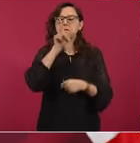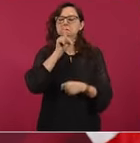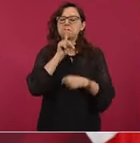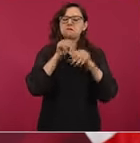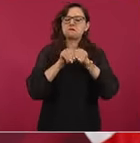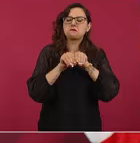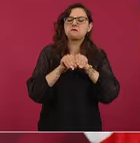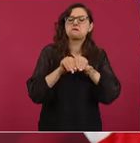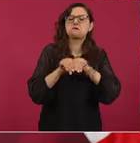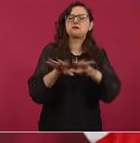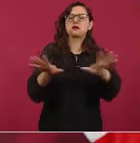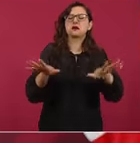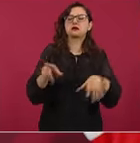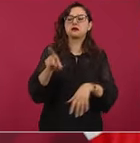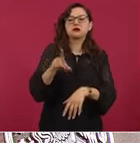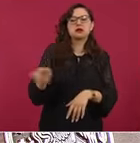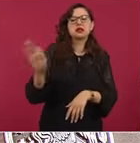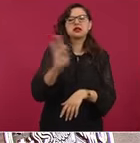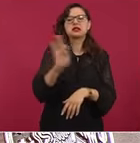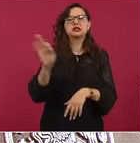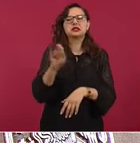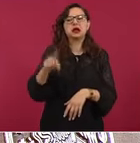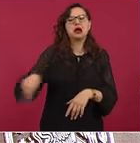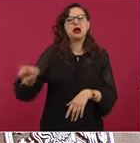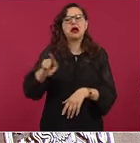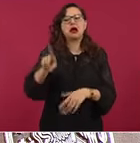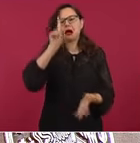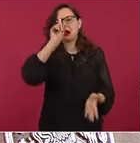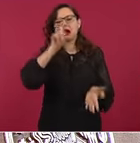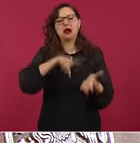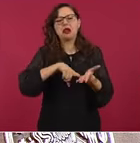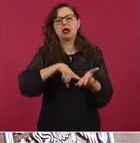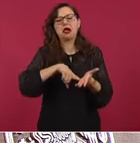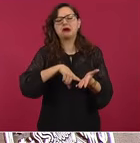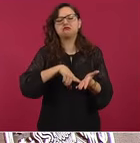cuando no mancha tizna, o calumnia porque algo queda?